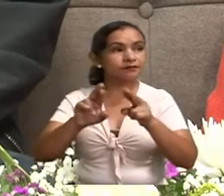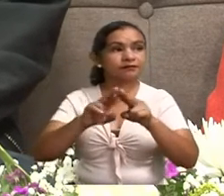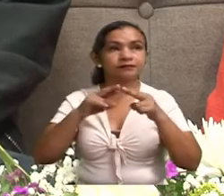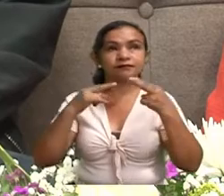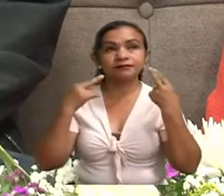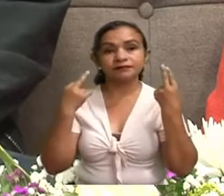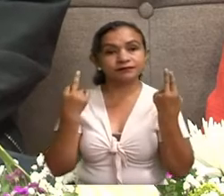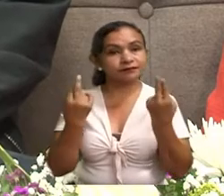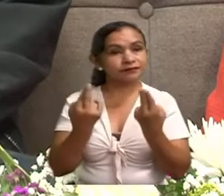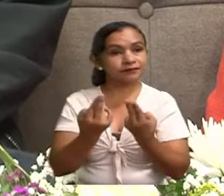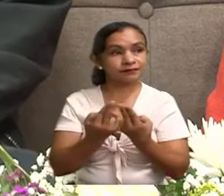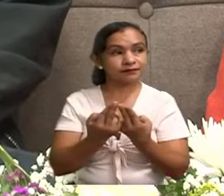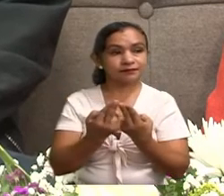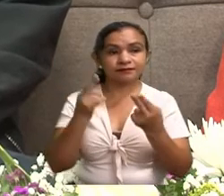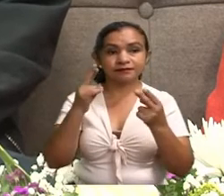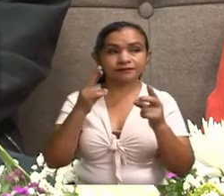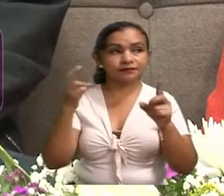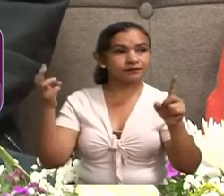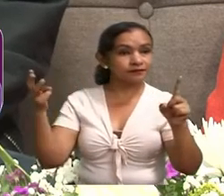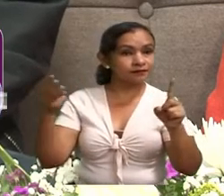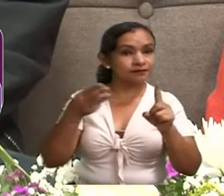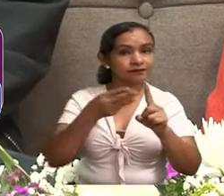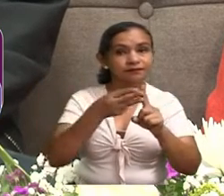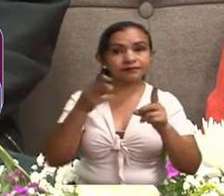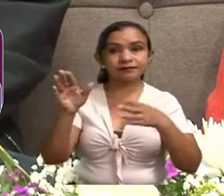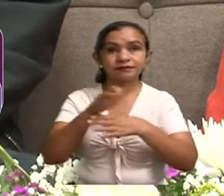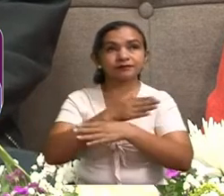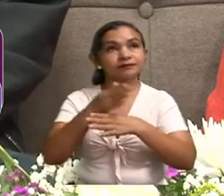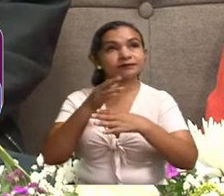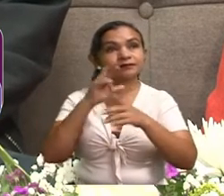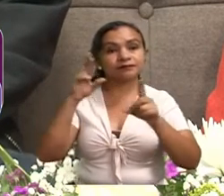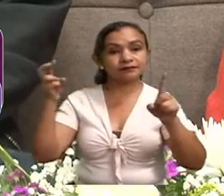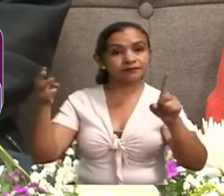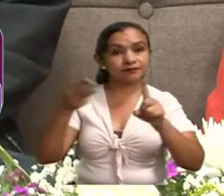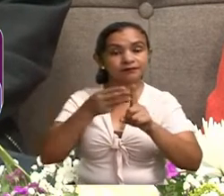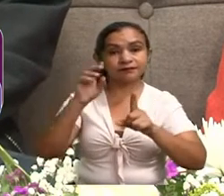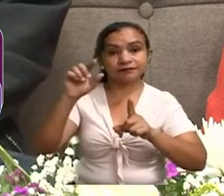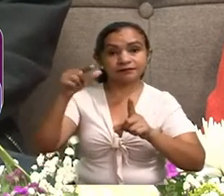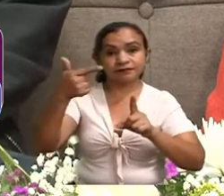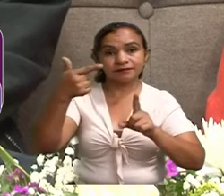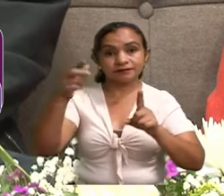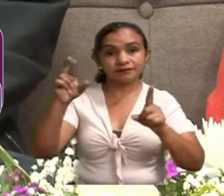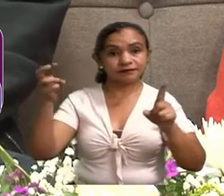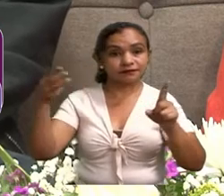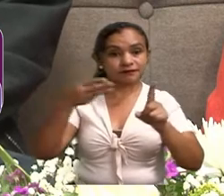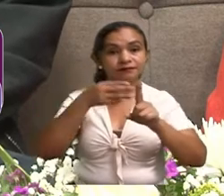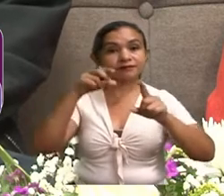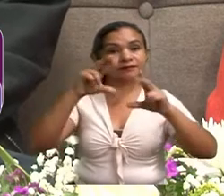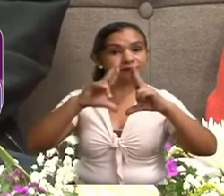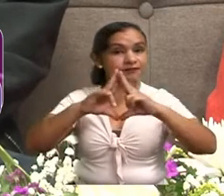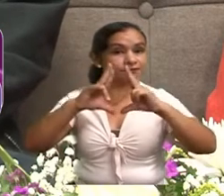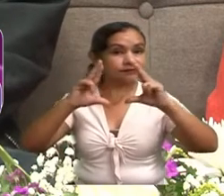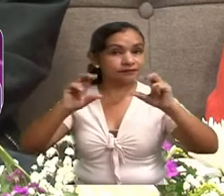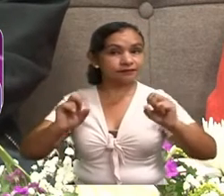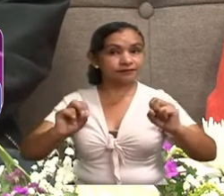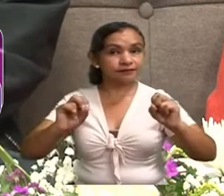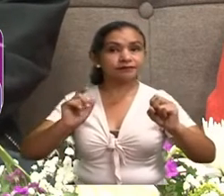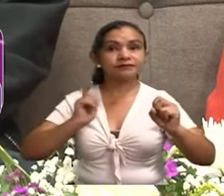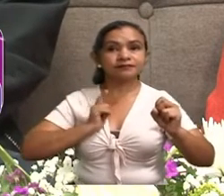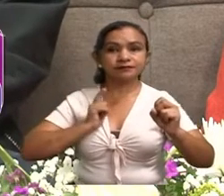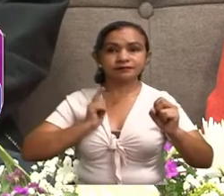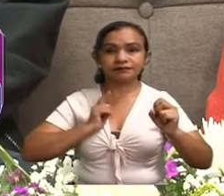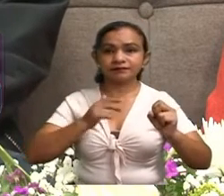nivel regional, a nivel de nuestras regiones. Tenemos 7 regiones en el país. Hemos estado